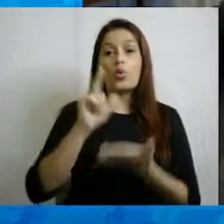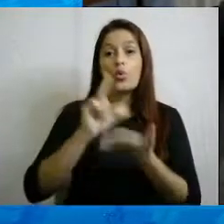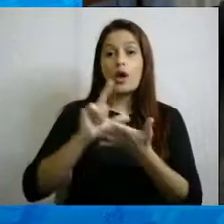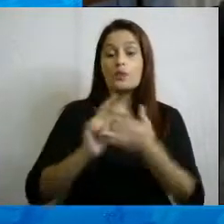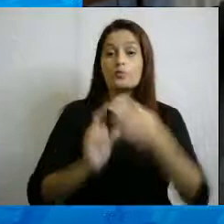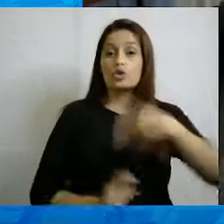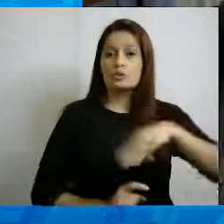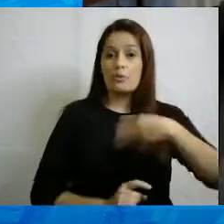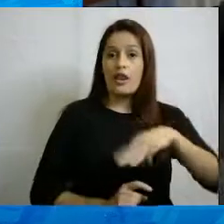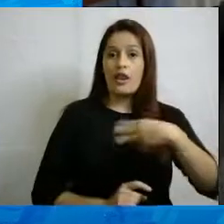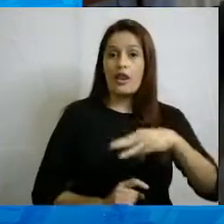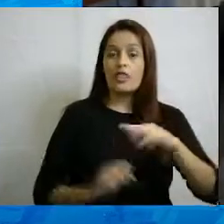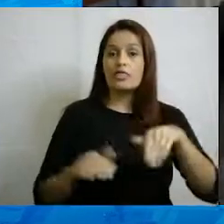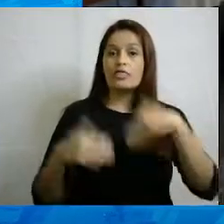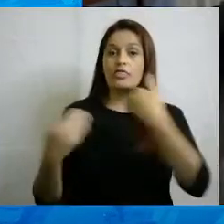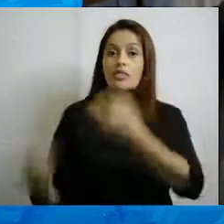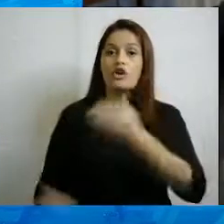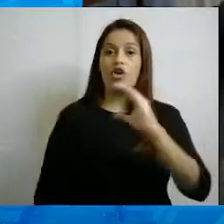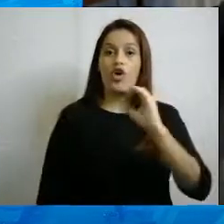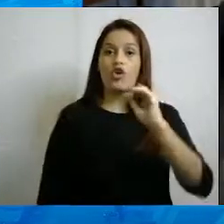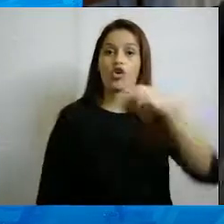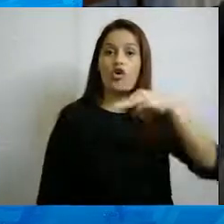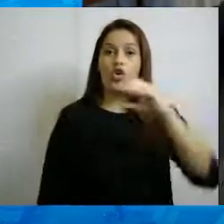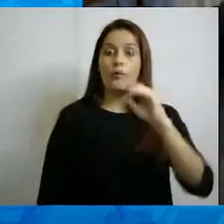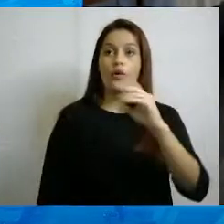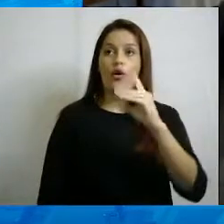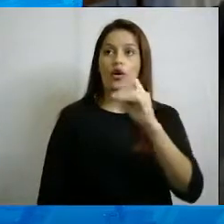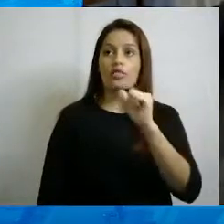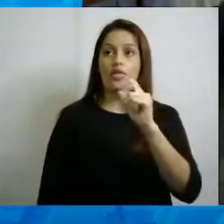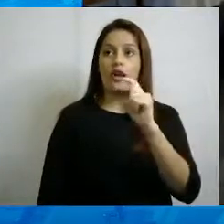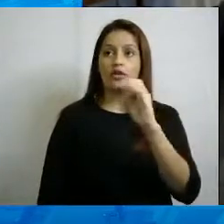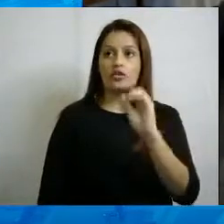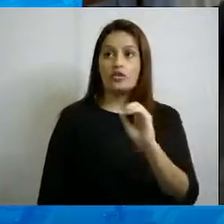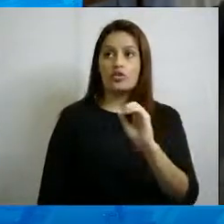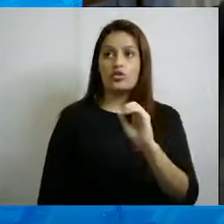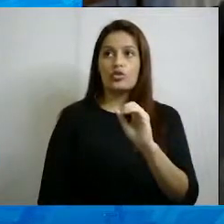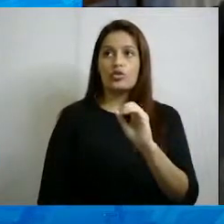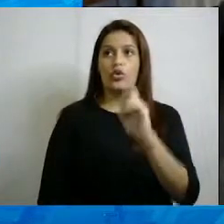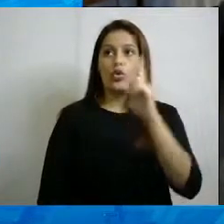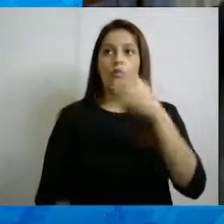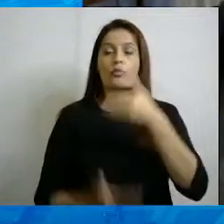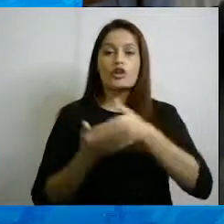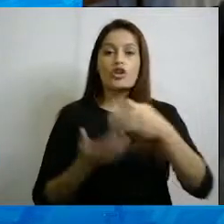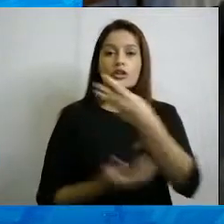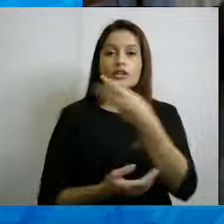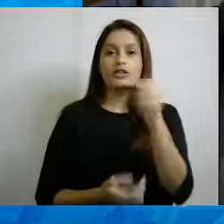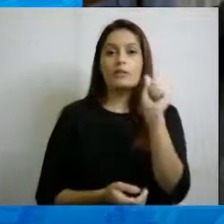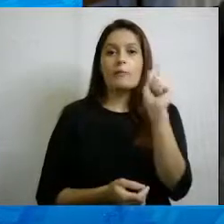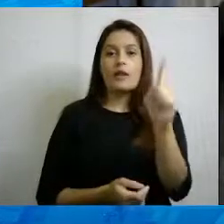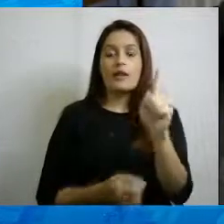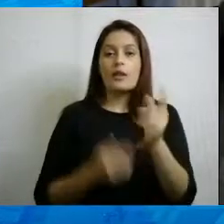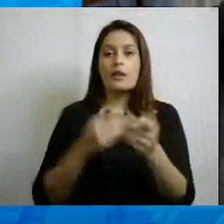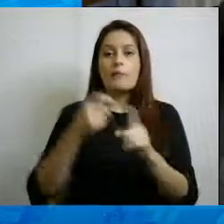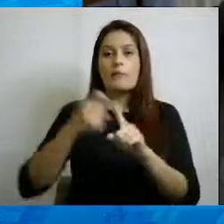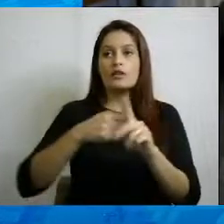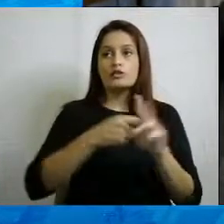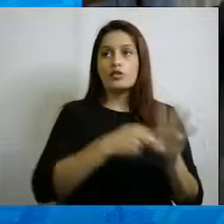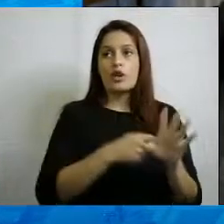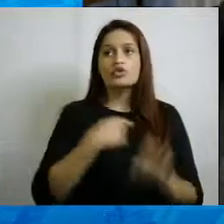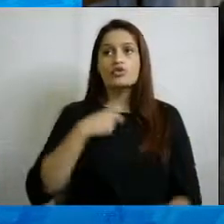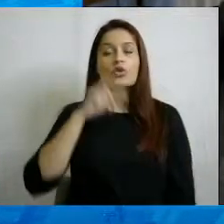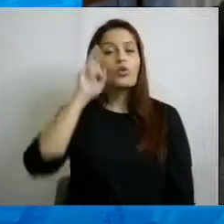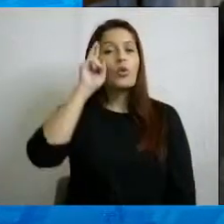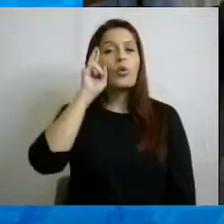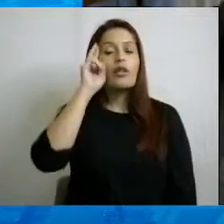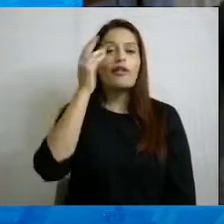municipal que se dio en comodato, con este 3 UF de 1.300.000 pesos mensuales. Yo recuerdo que